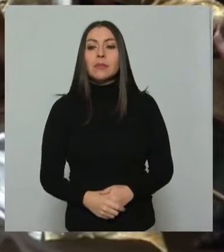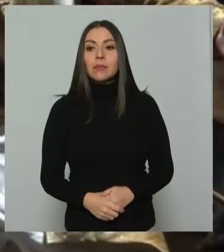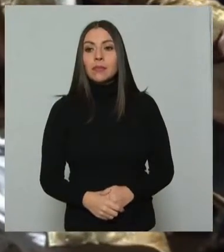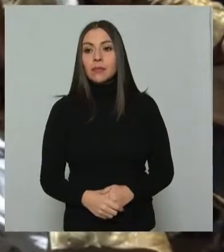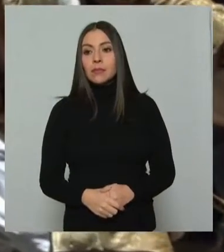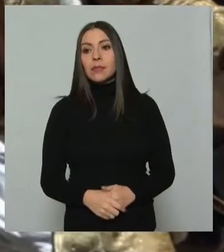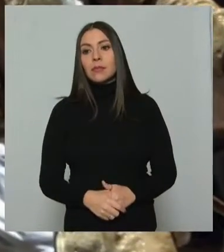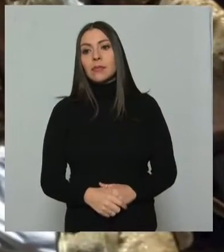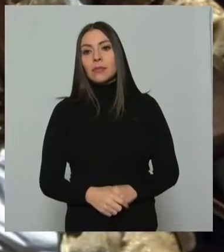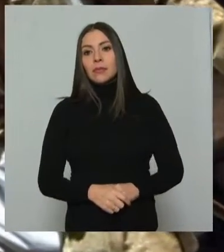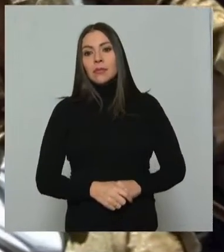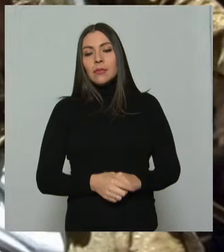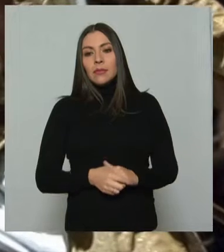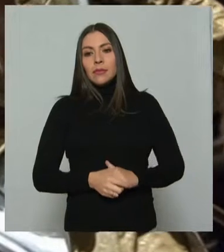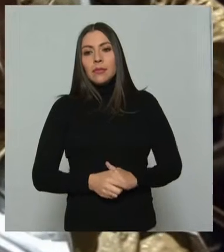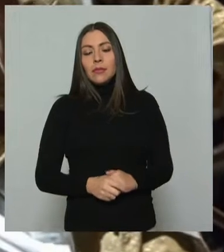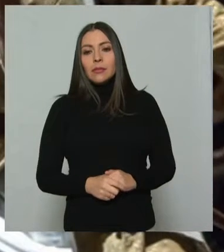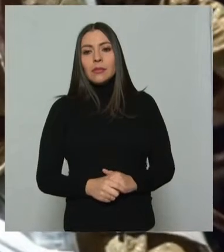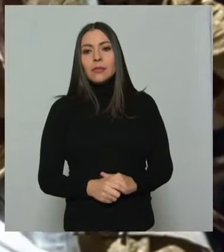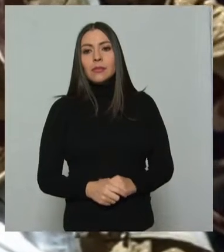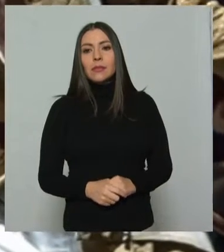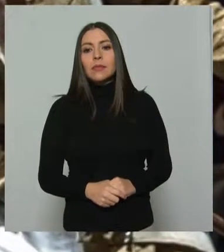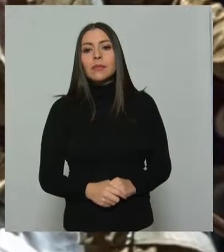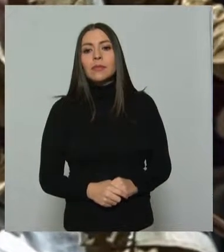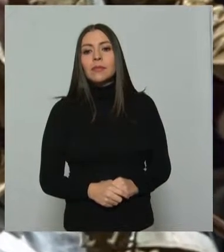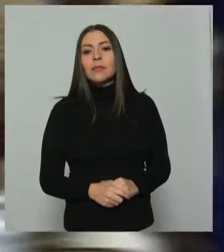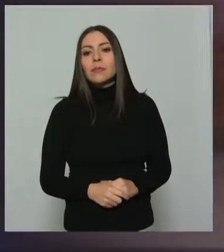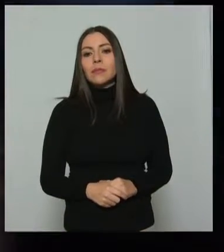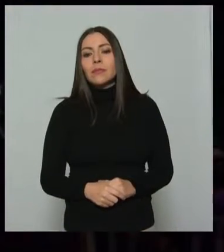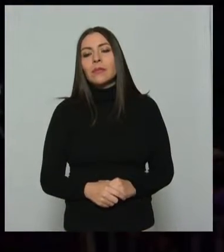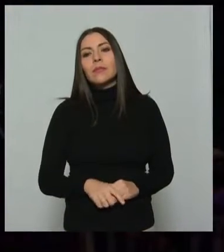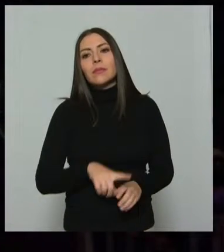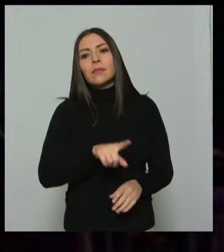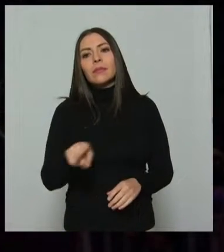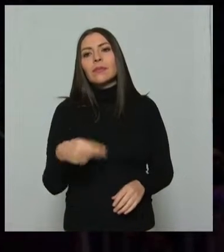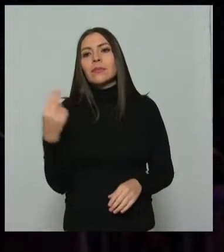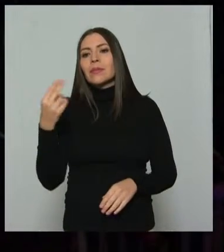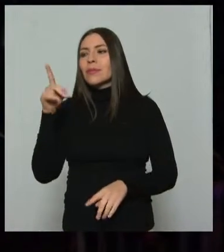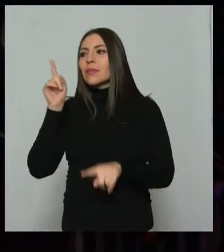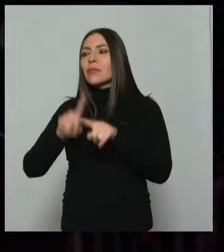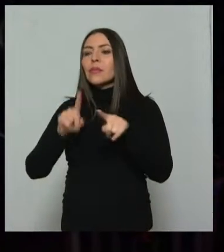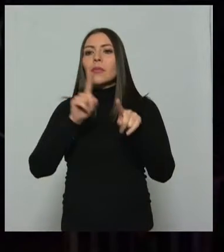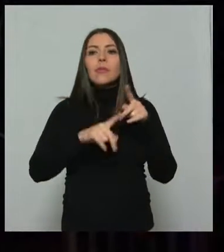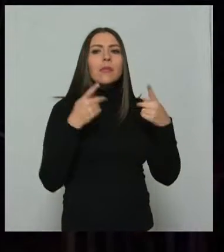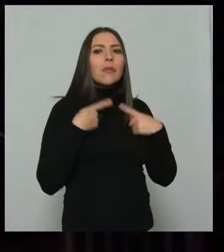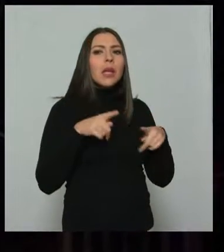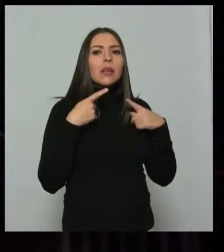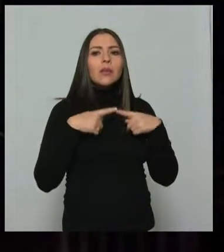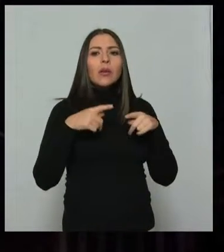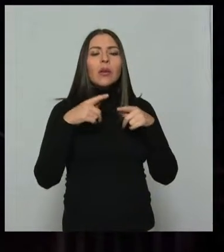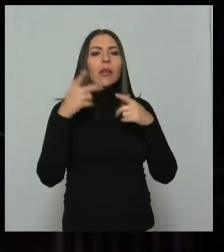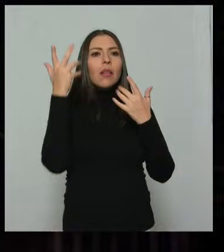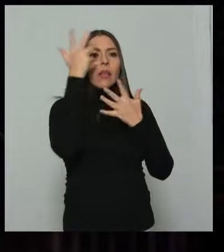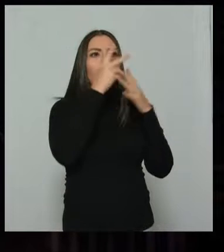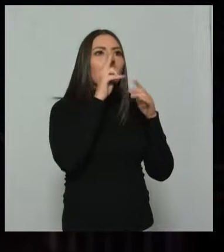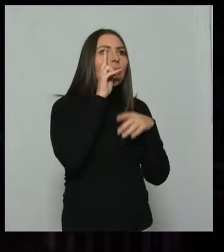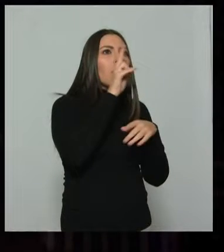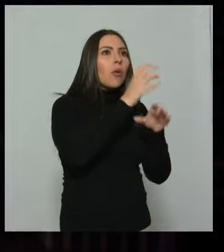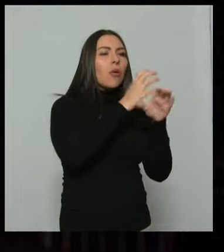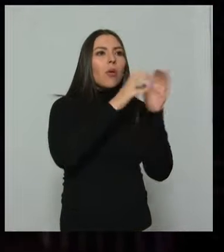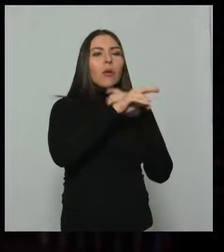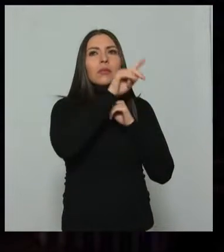sustancioso, que hay que quitar distractores, hay que quitar elementos para que el público pueda concentrarse